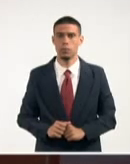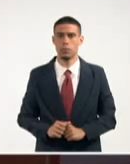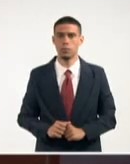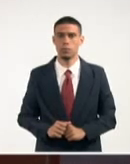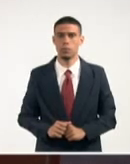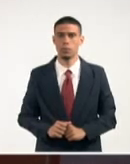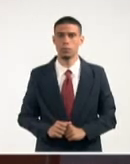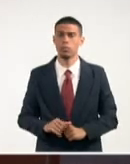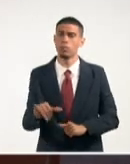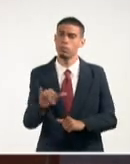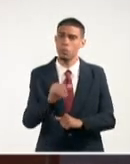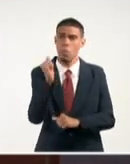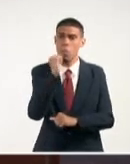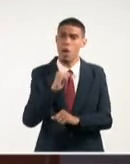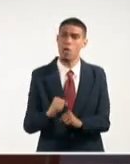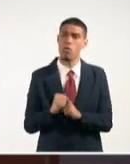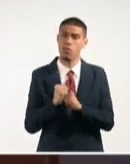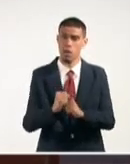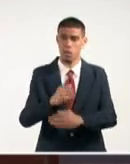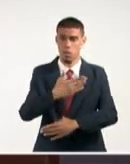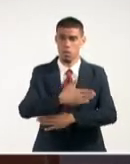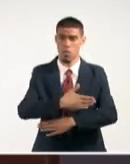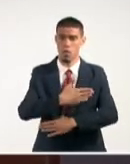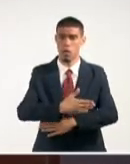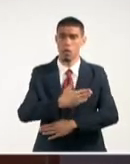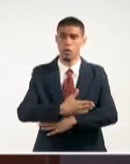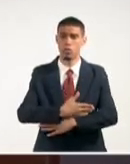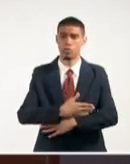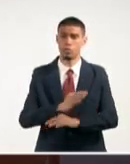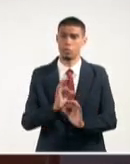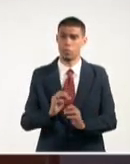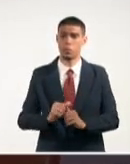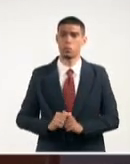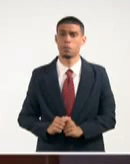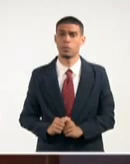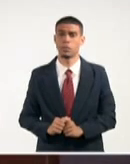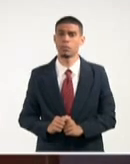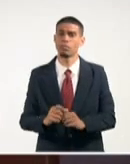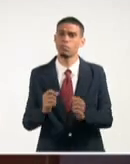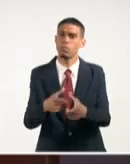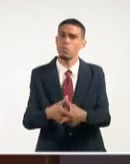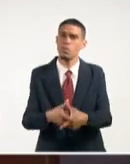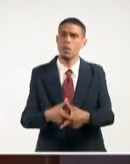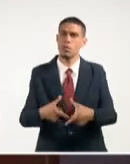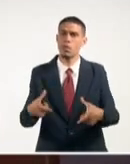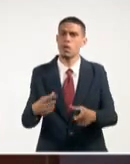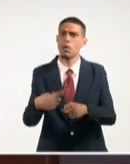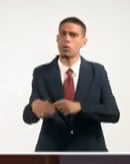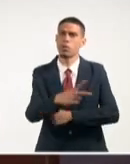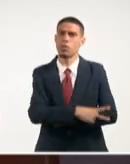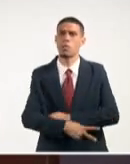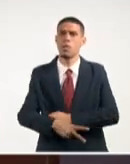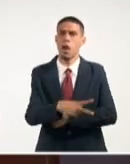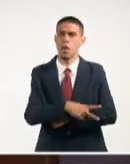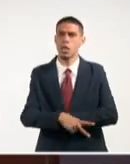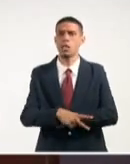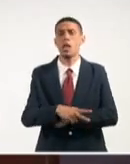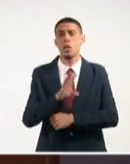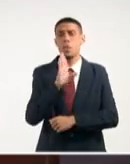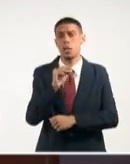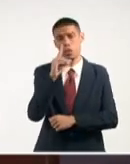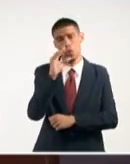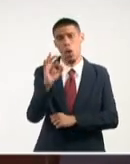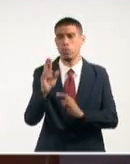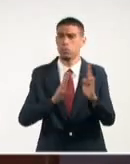cruel bloqueo, condenado por la abrumadora mayoría de las naciones del mundo en